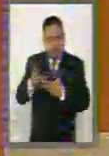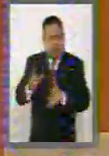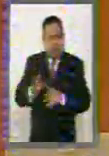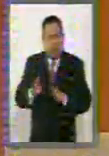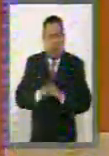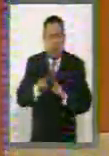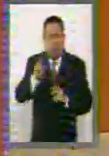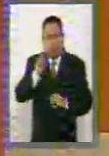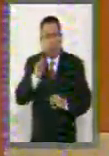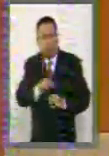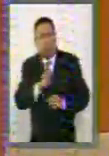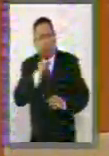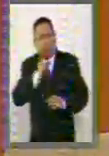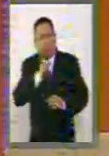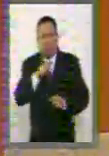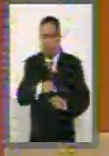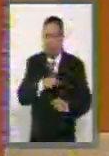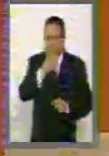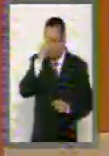ve al Senado de la República.